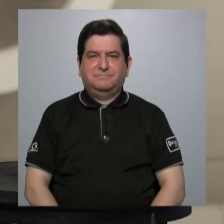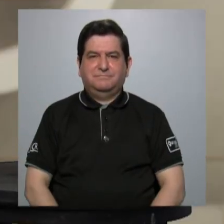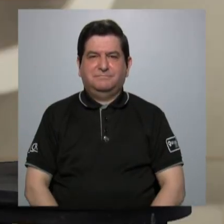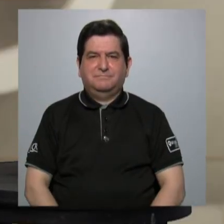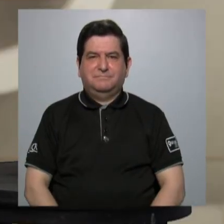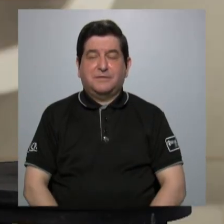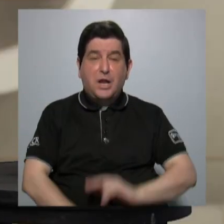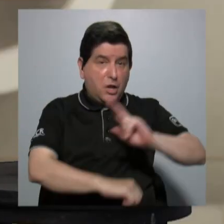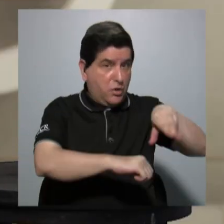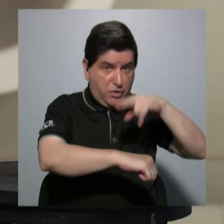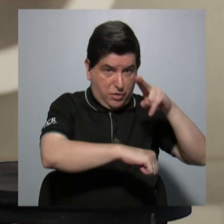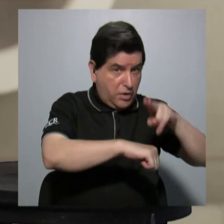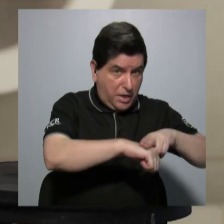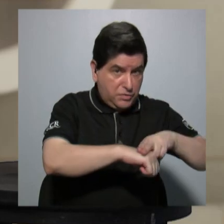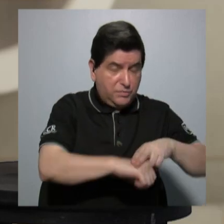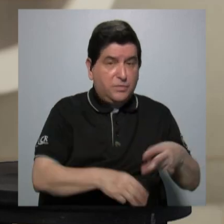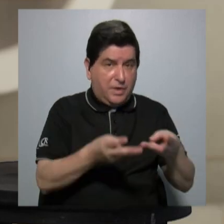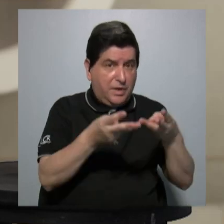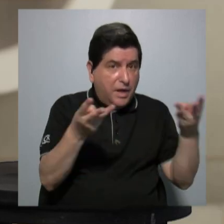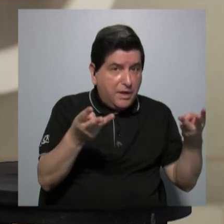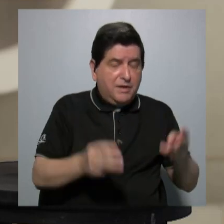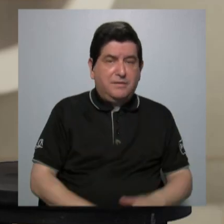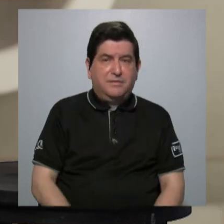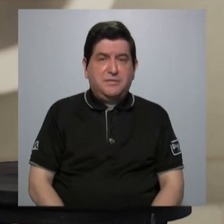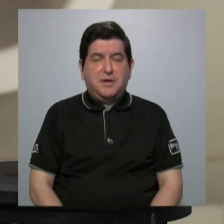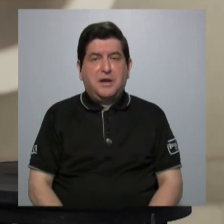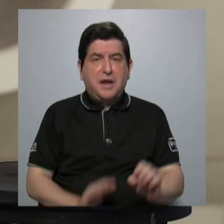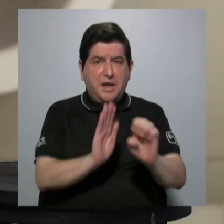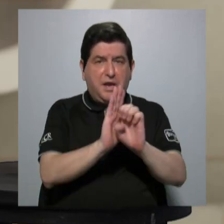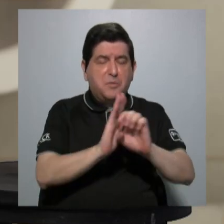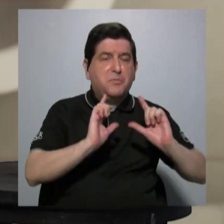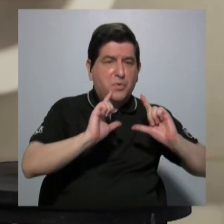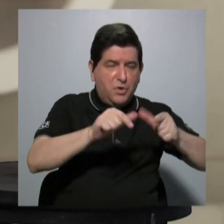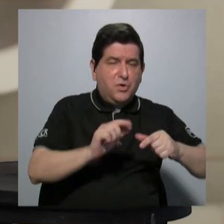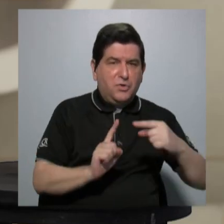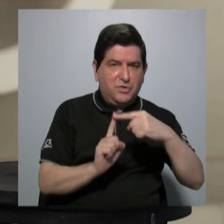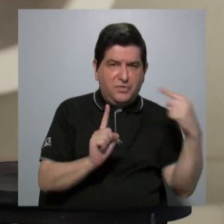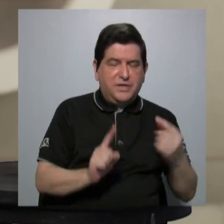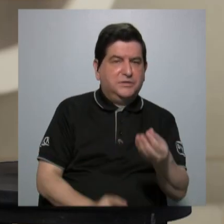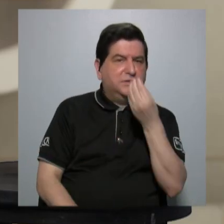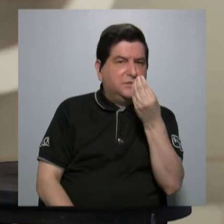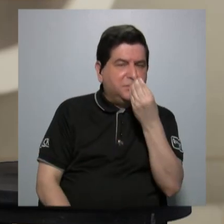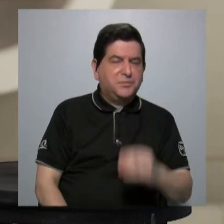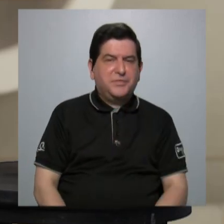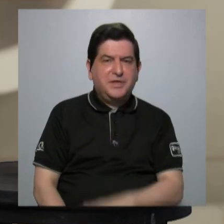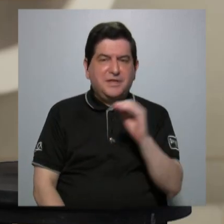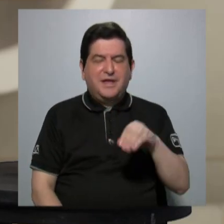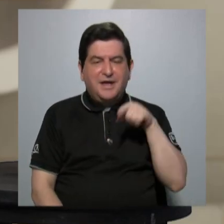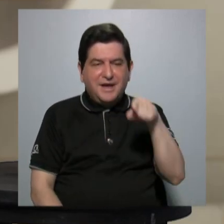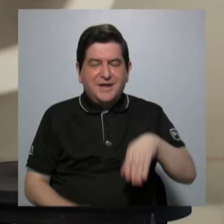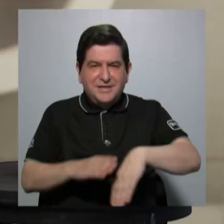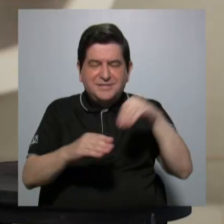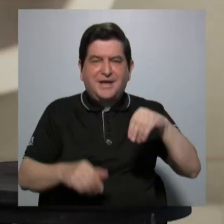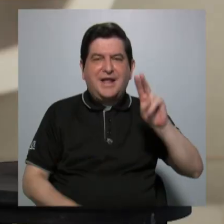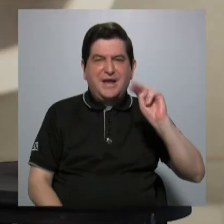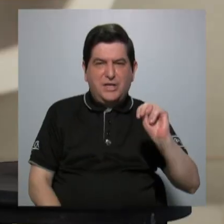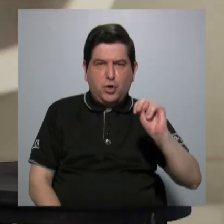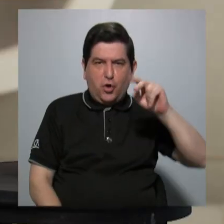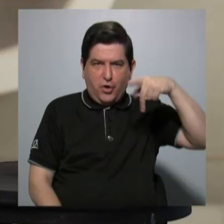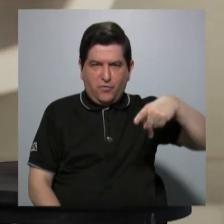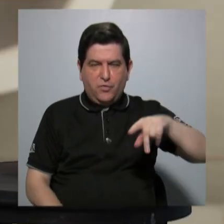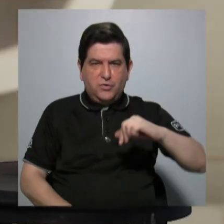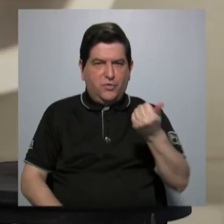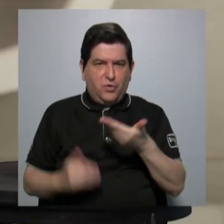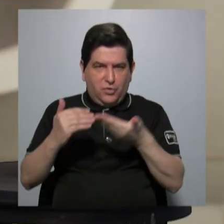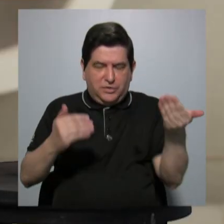¿verdad? Tanto de la orgánica, de la materia orgánica, lo que son residuos de comida, para que me pueda entender, y sacar de ahí el nitrógeno, el